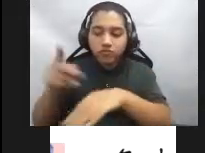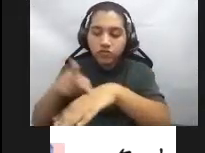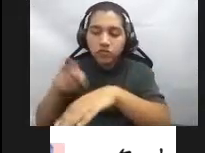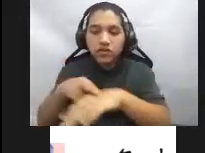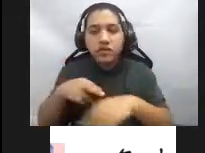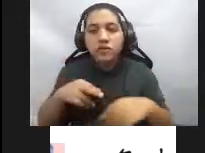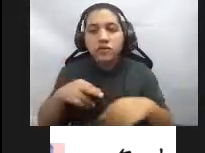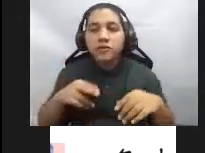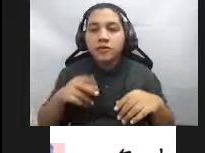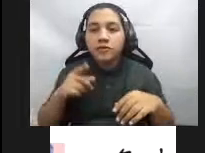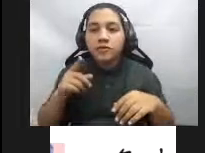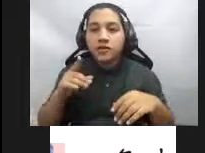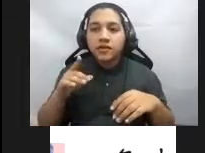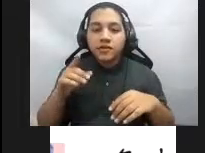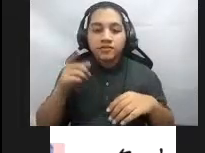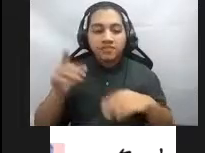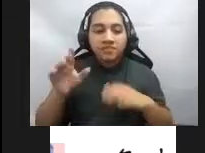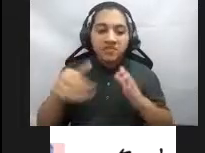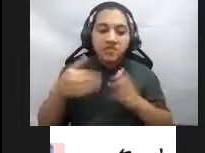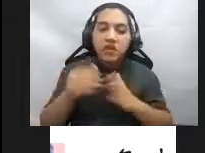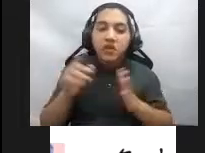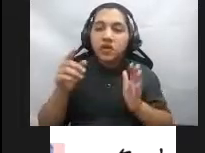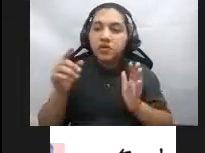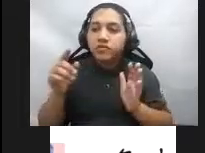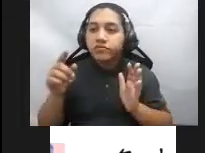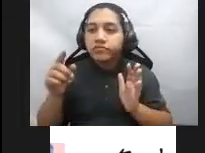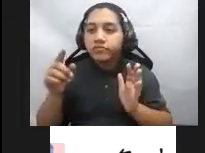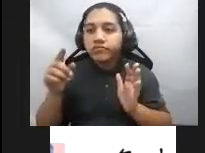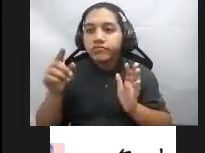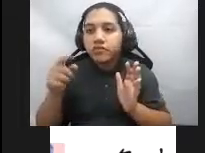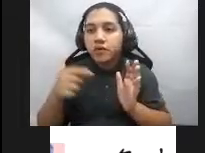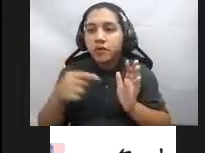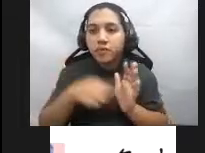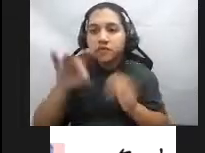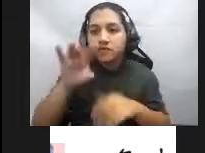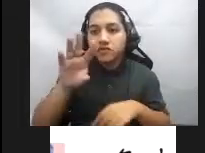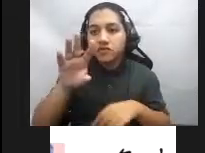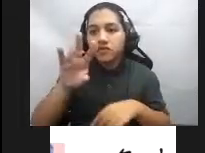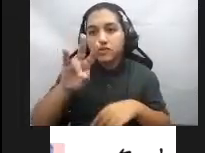1865 ya habían confinados chinos en Puerto Rico.